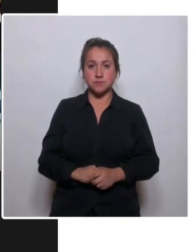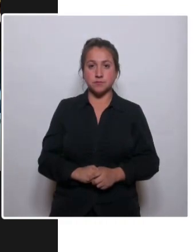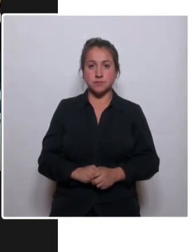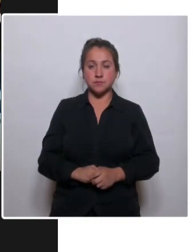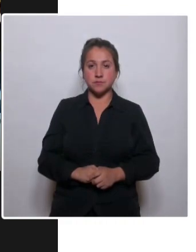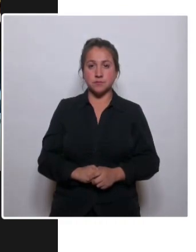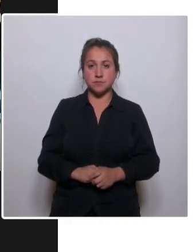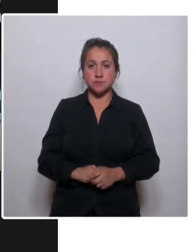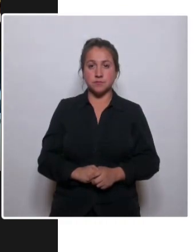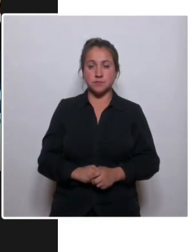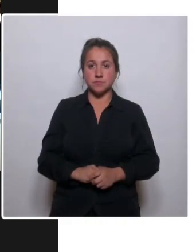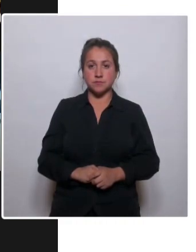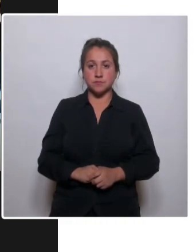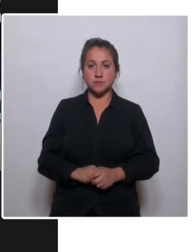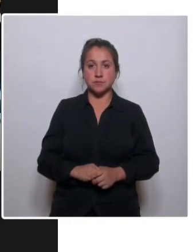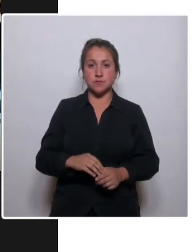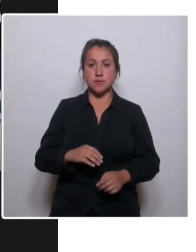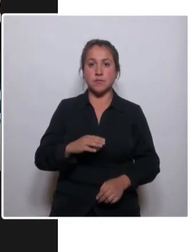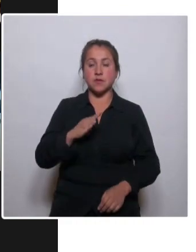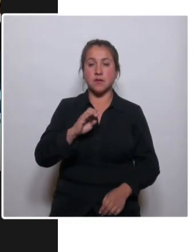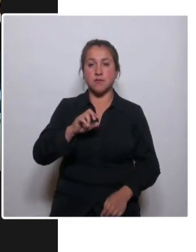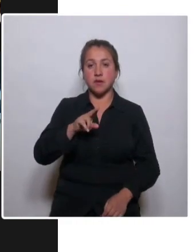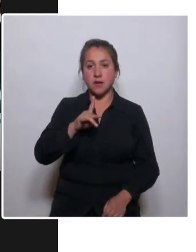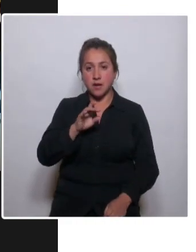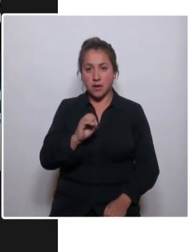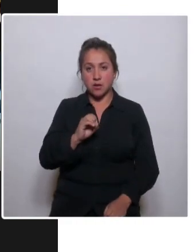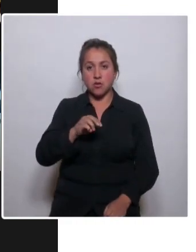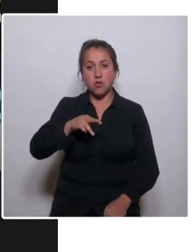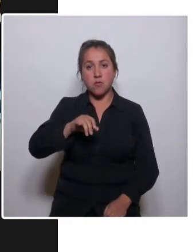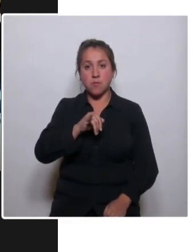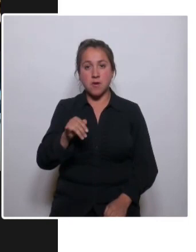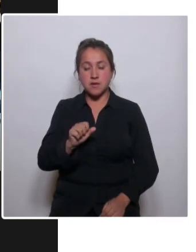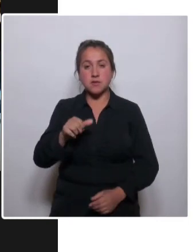Convencional Bernardo de la Maza, ¿cómo vota?